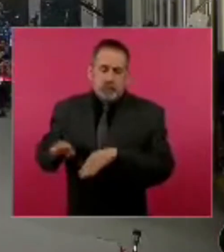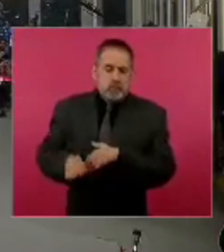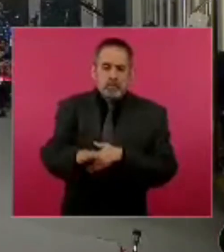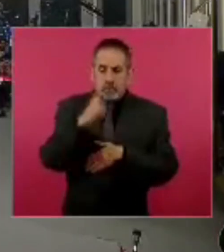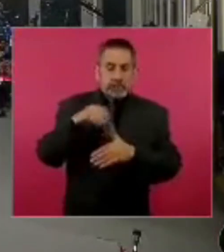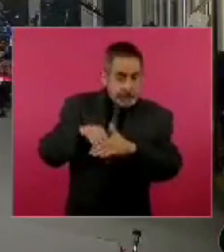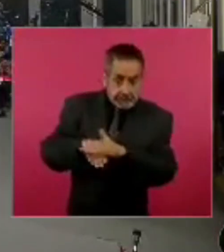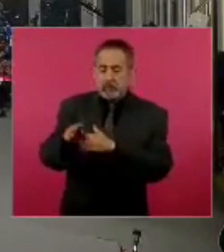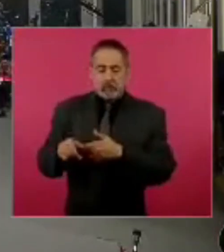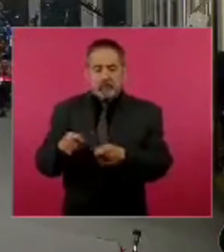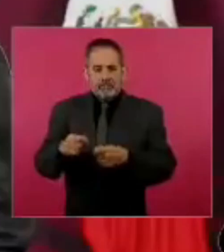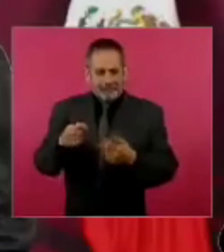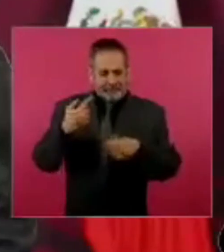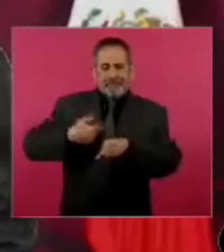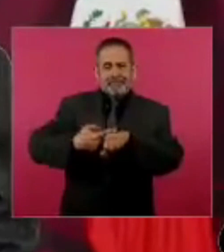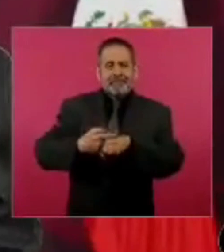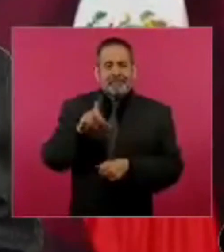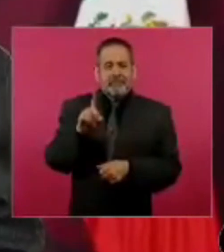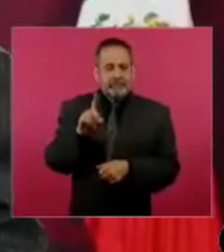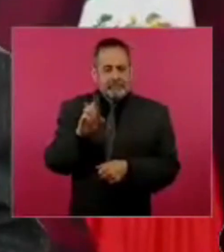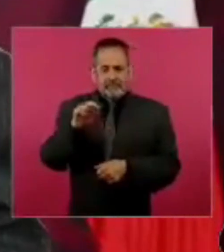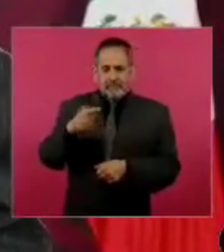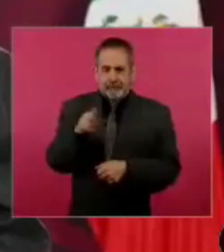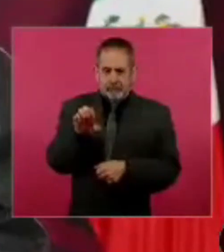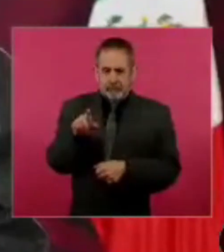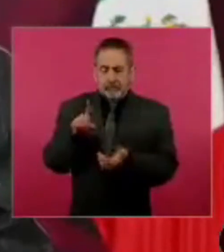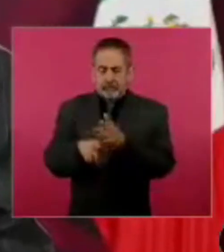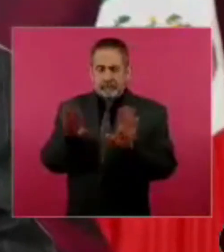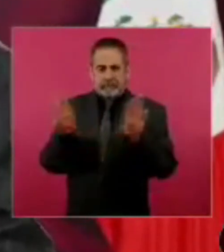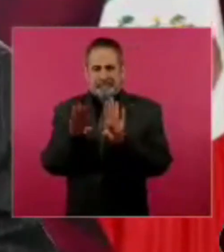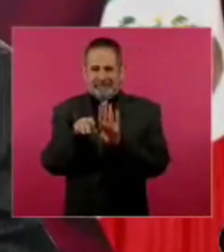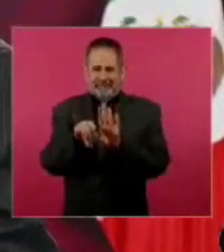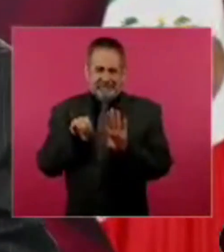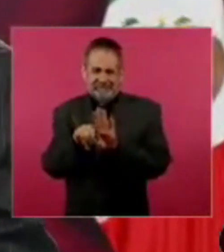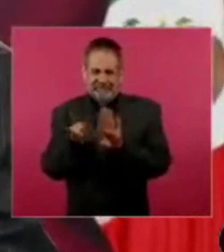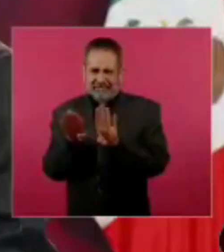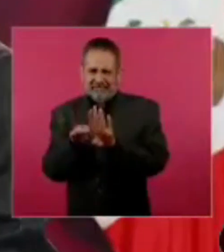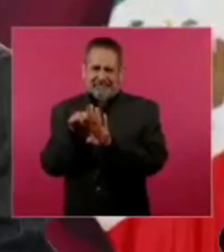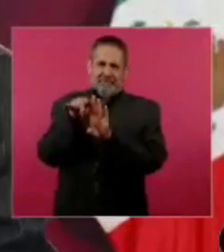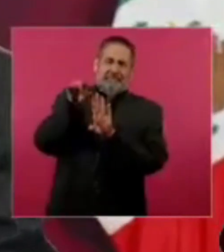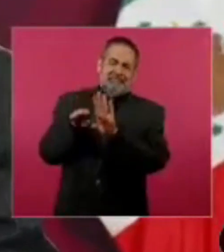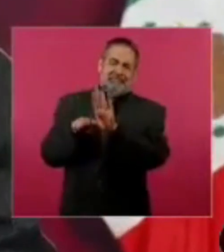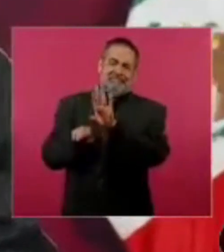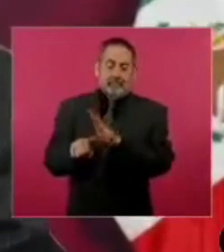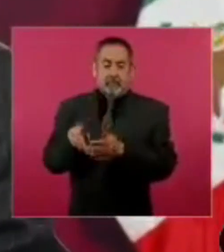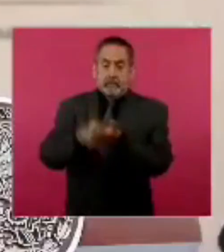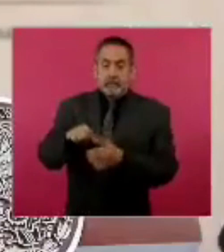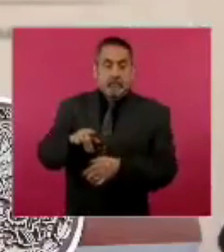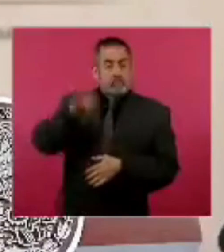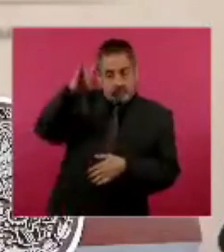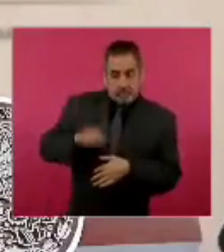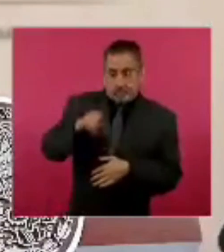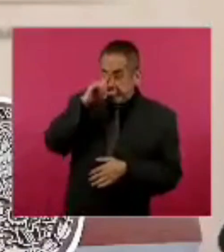para atenderla así, de dengue, queda atrapada. Entonces, porque falló el